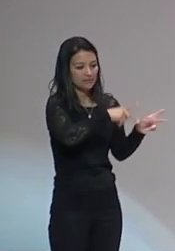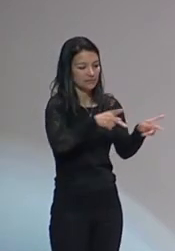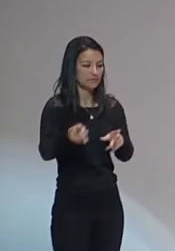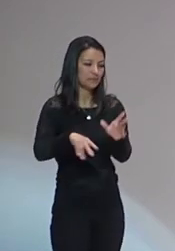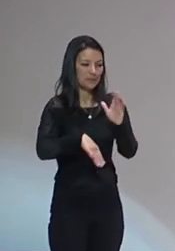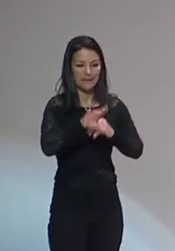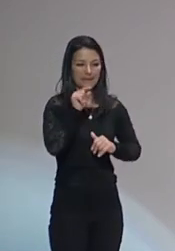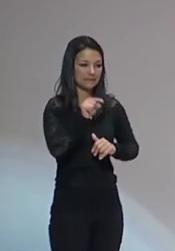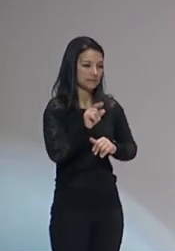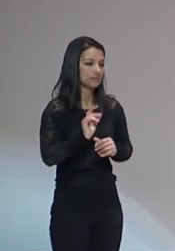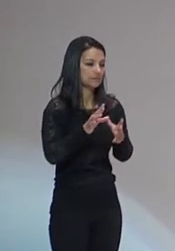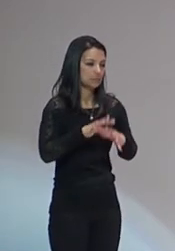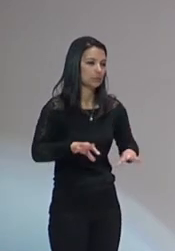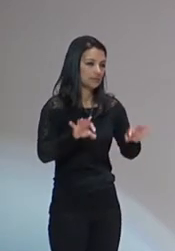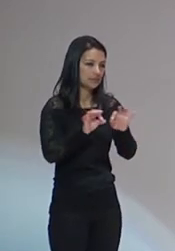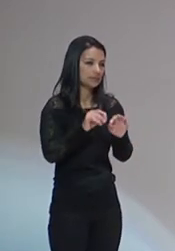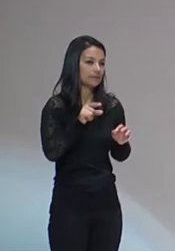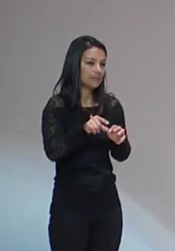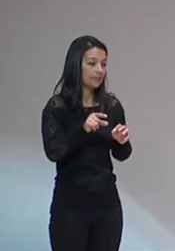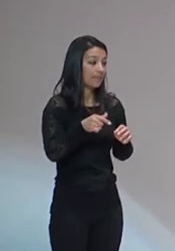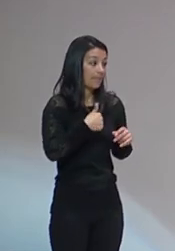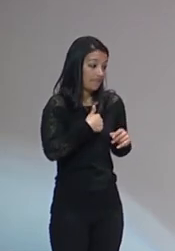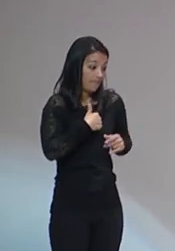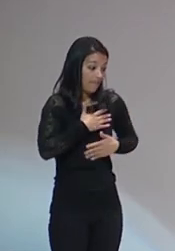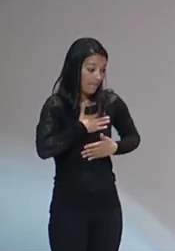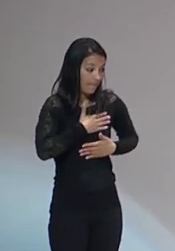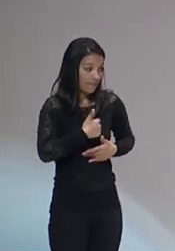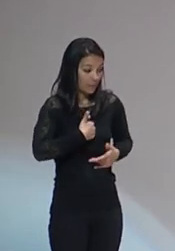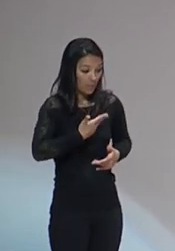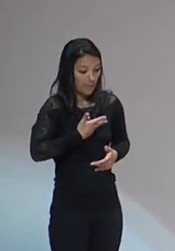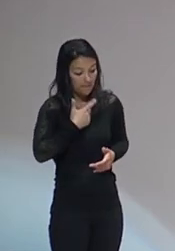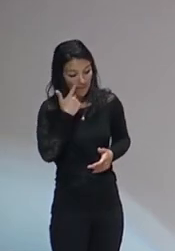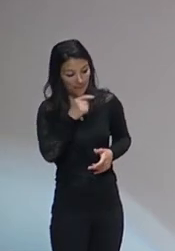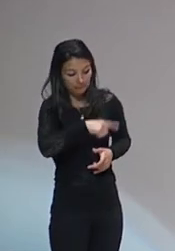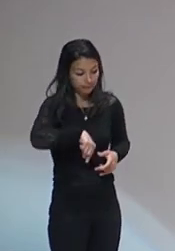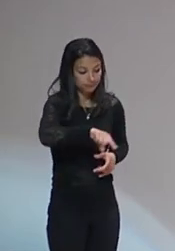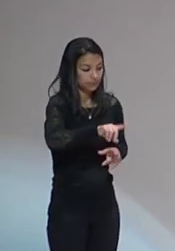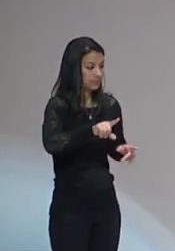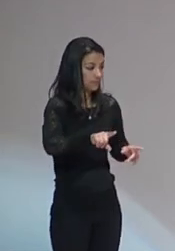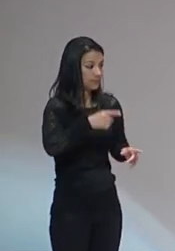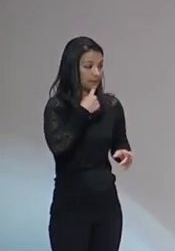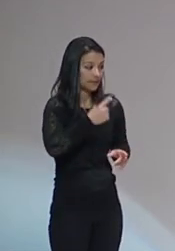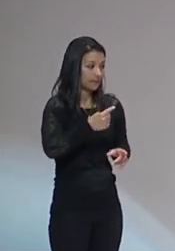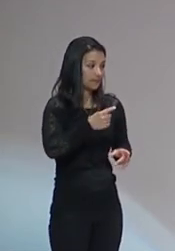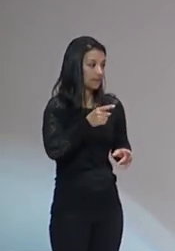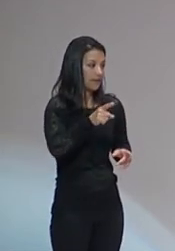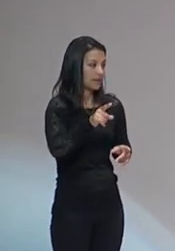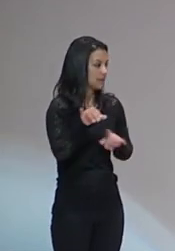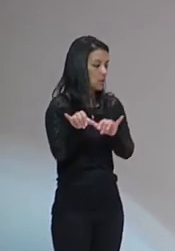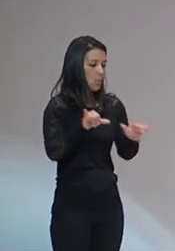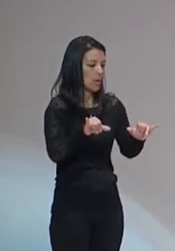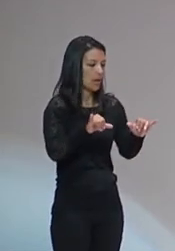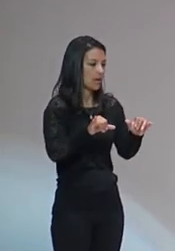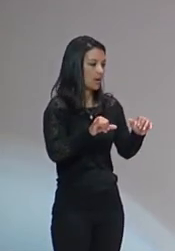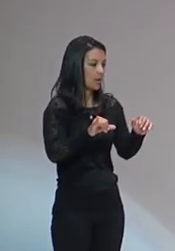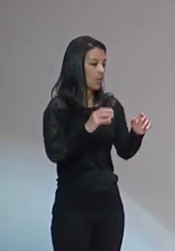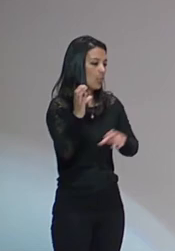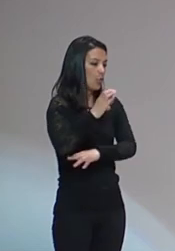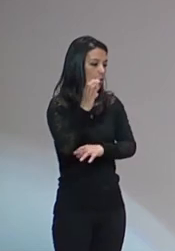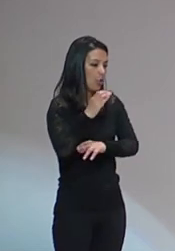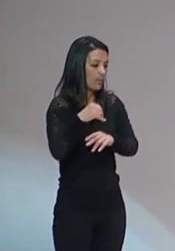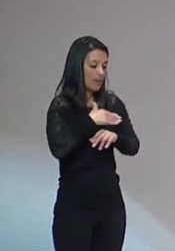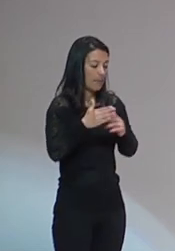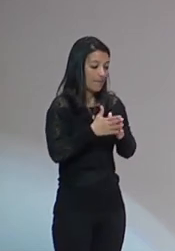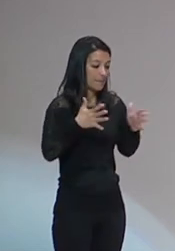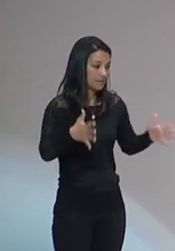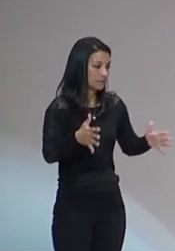personas. Entonces, en este sentido, para mí, madre y padre, es como este país mucho más amplio